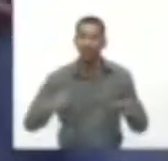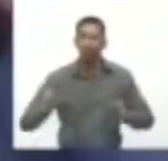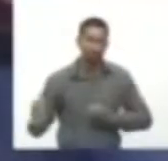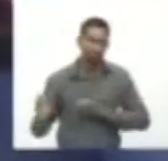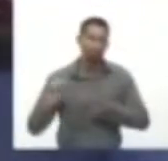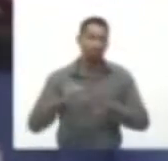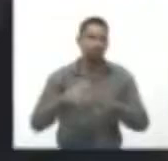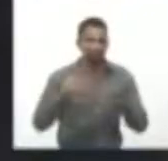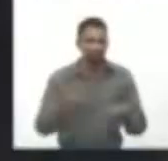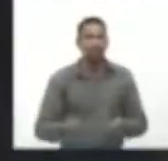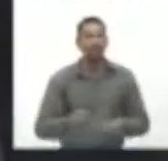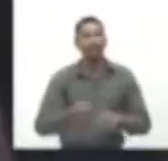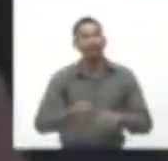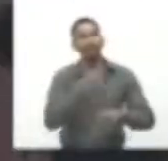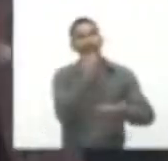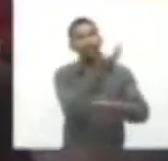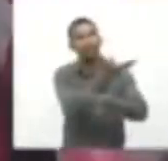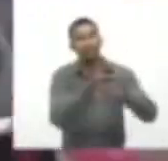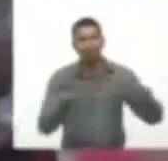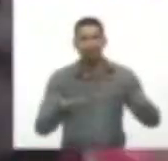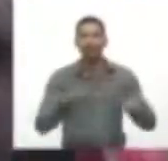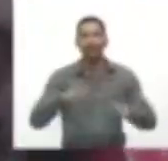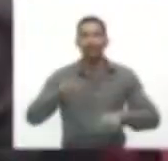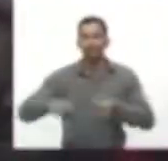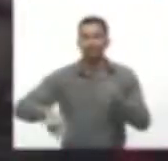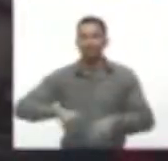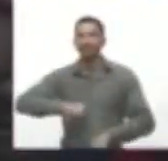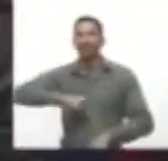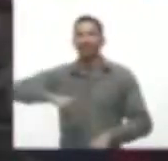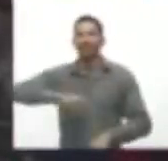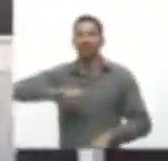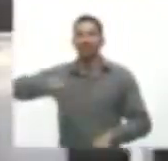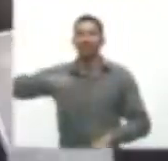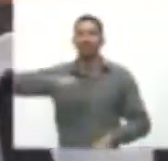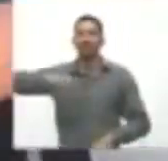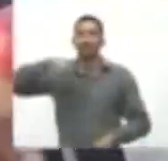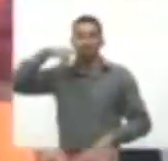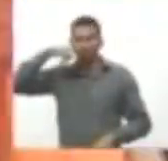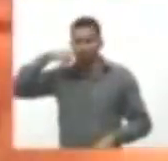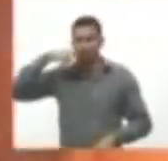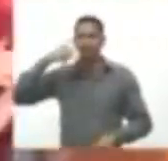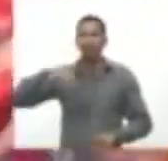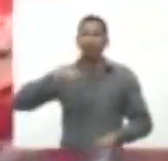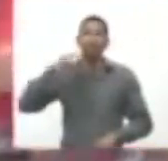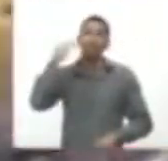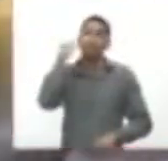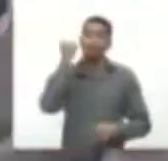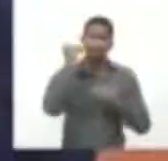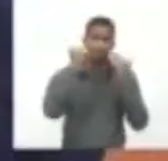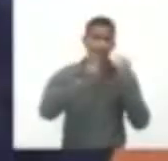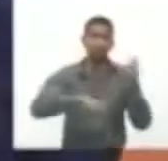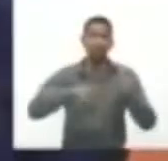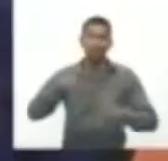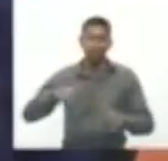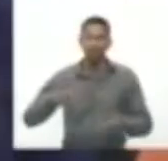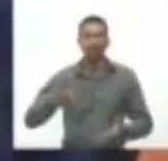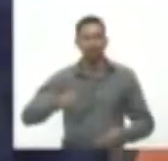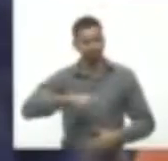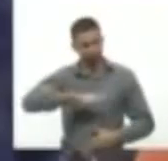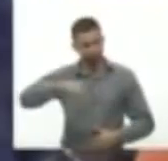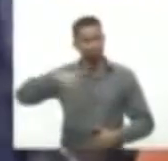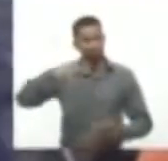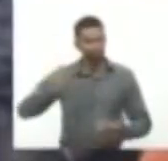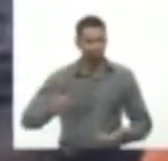políticos, cívicos y defensores de derechos humanos participaron. Las mujeres jugarán en esta negociación un papel importante, según esta activista. Las